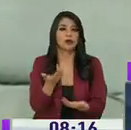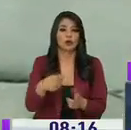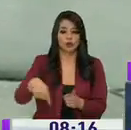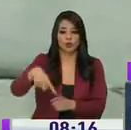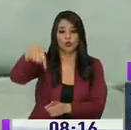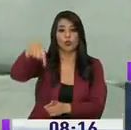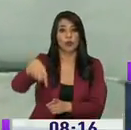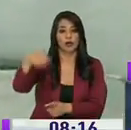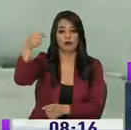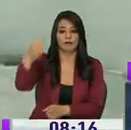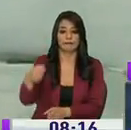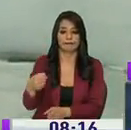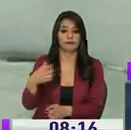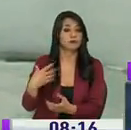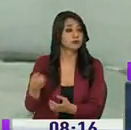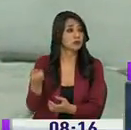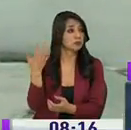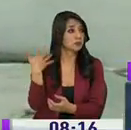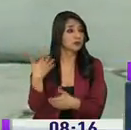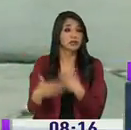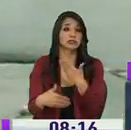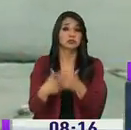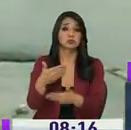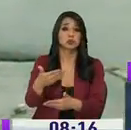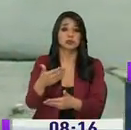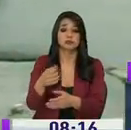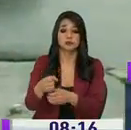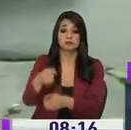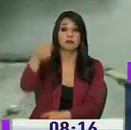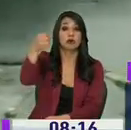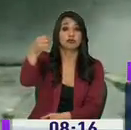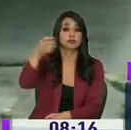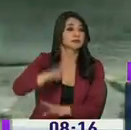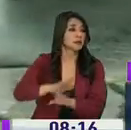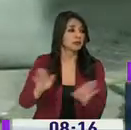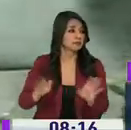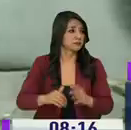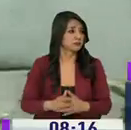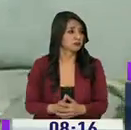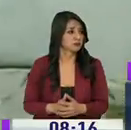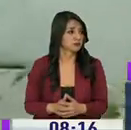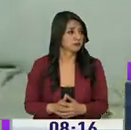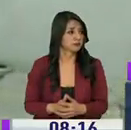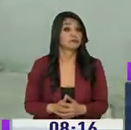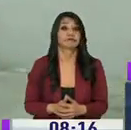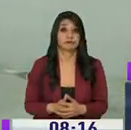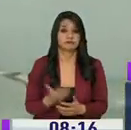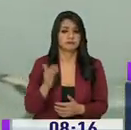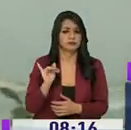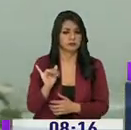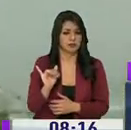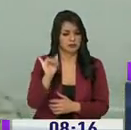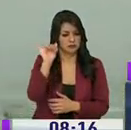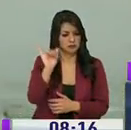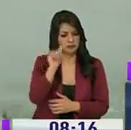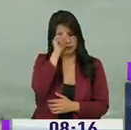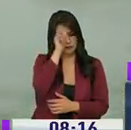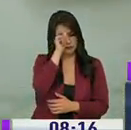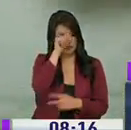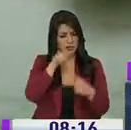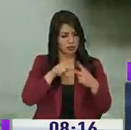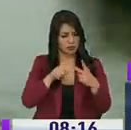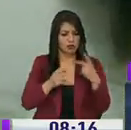huecos, se olvidan, después vinieron a poner los postes, el sábado y el domingo que hubo un